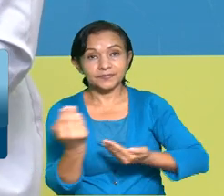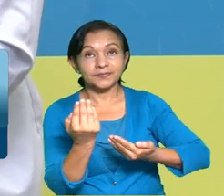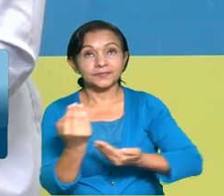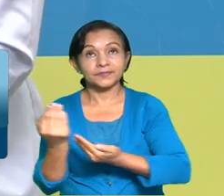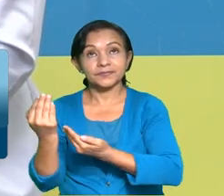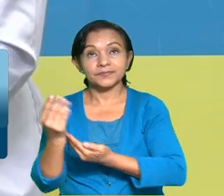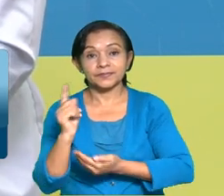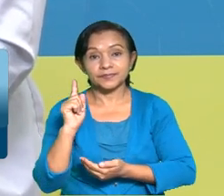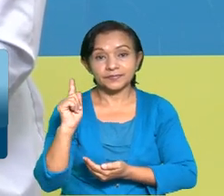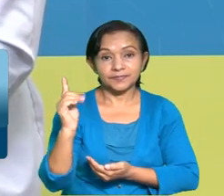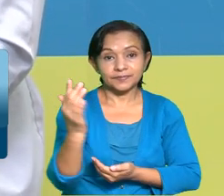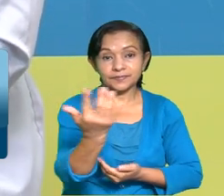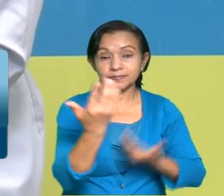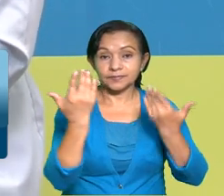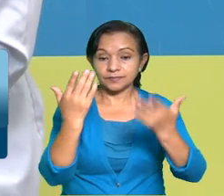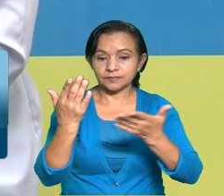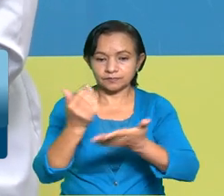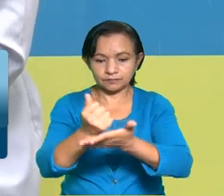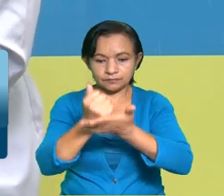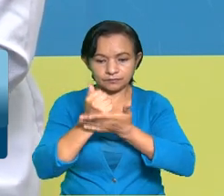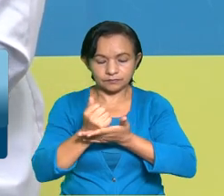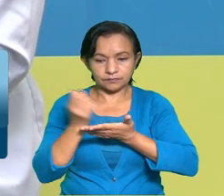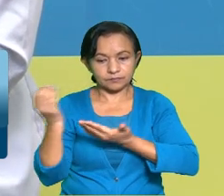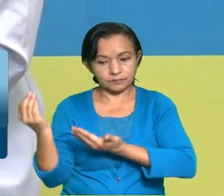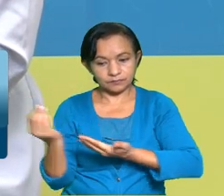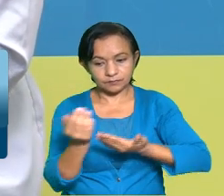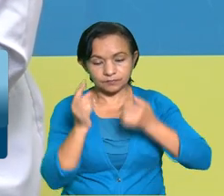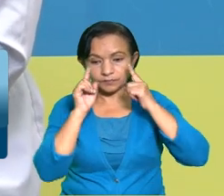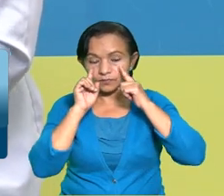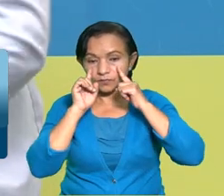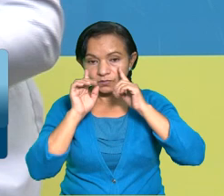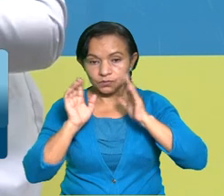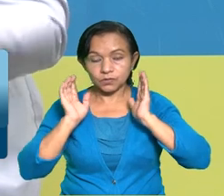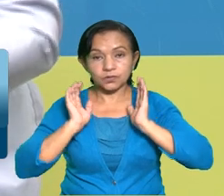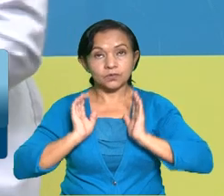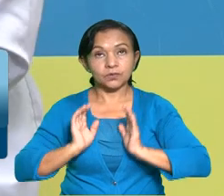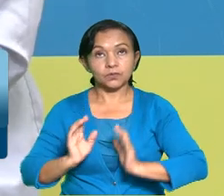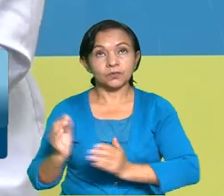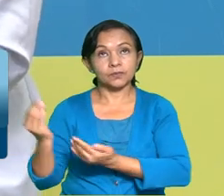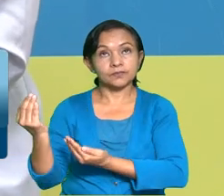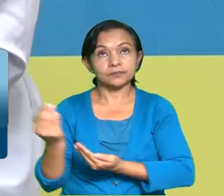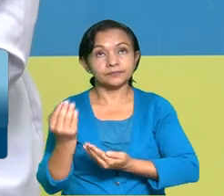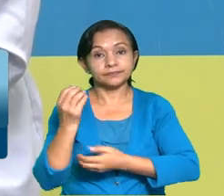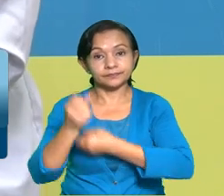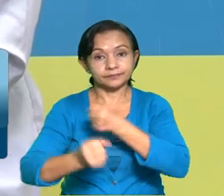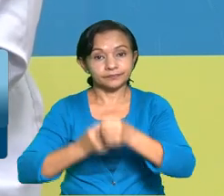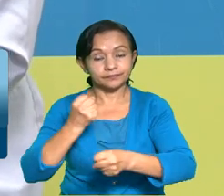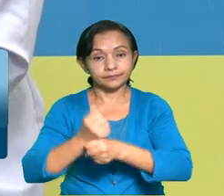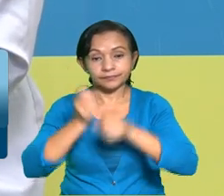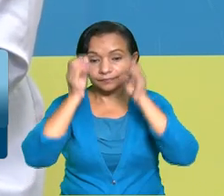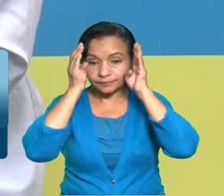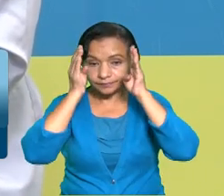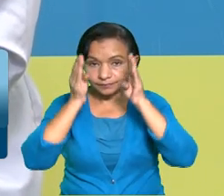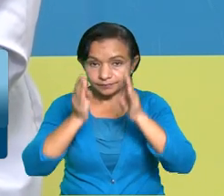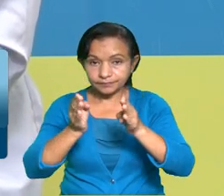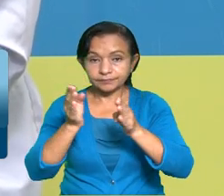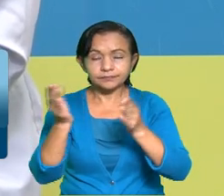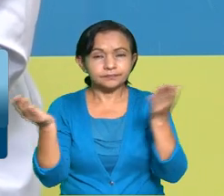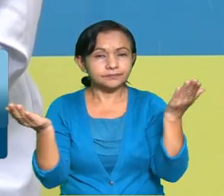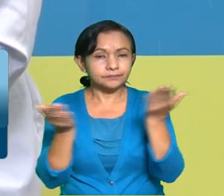todos los beneficios inmunológicos que también tiene la misma hacia la madre. Entonces, en este año se va a centrar en eso, en